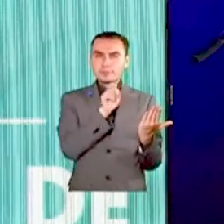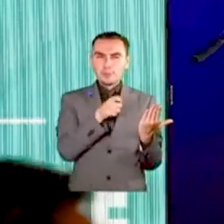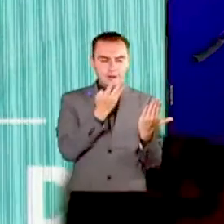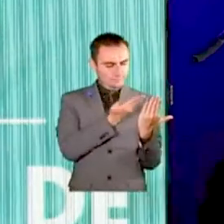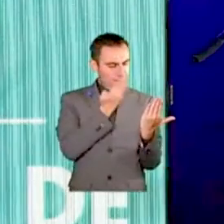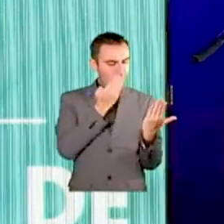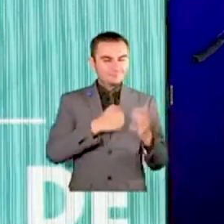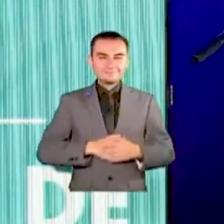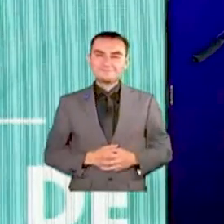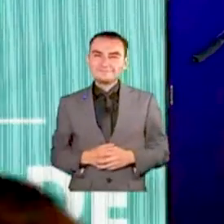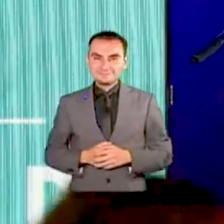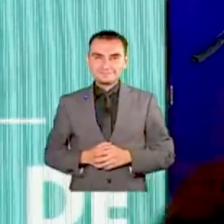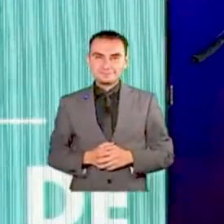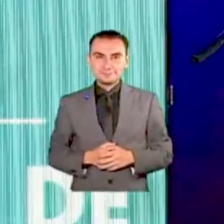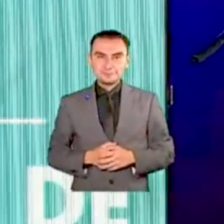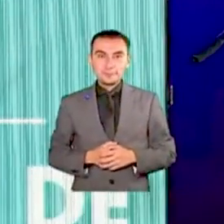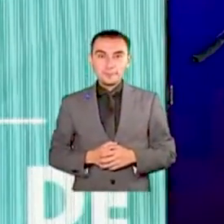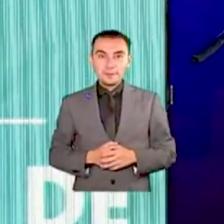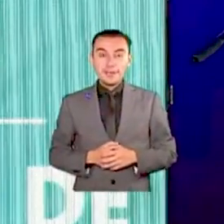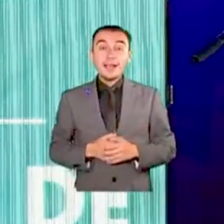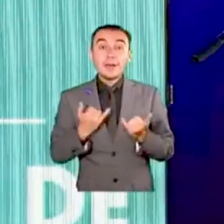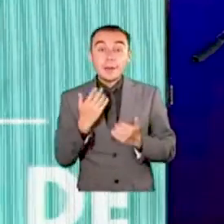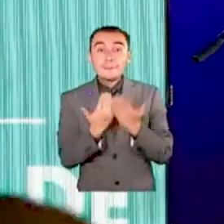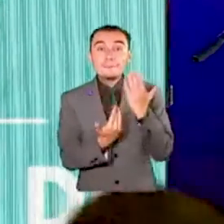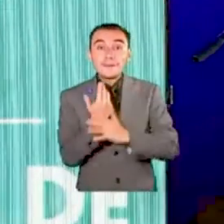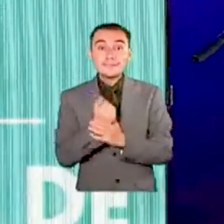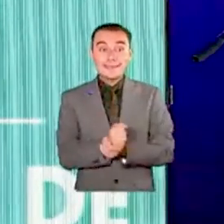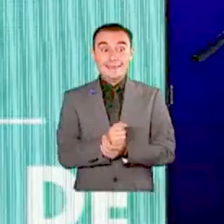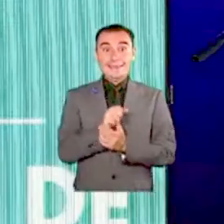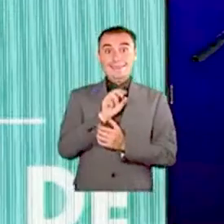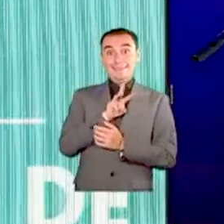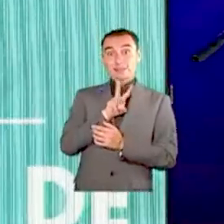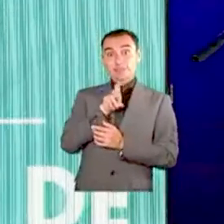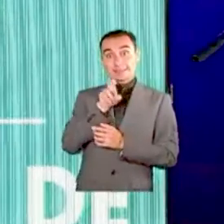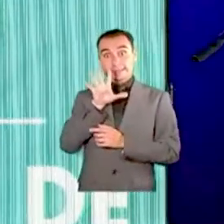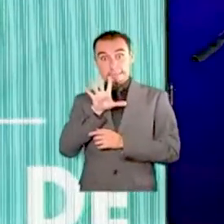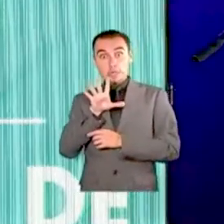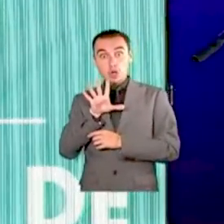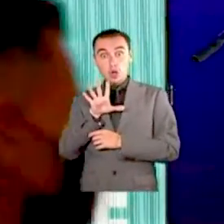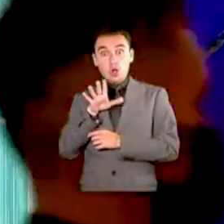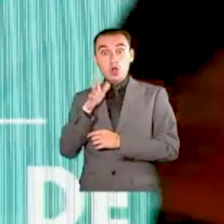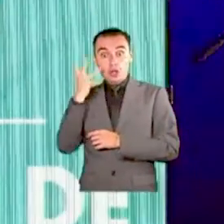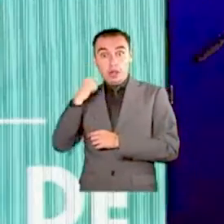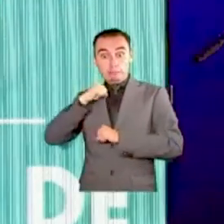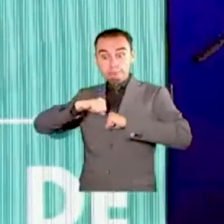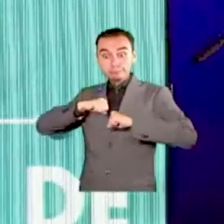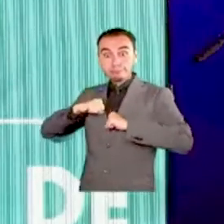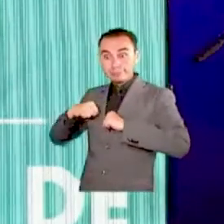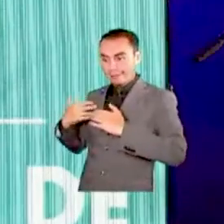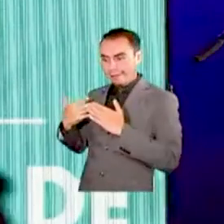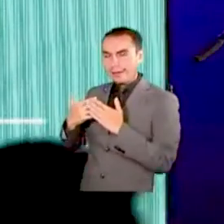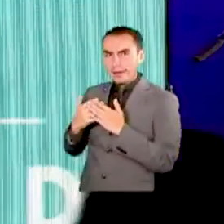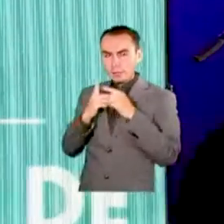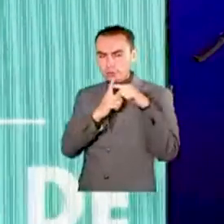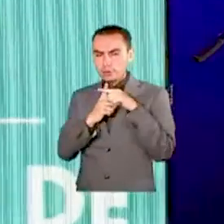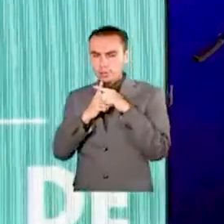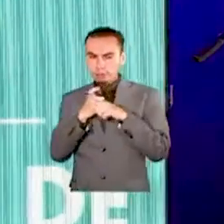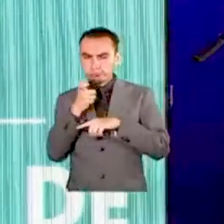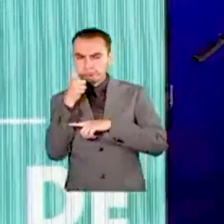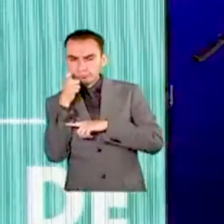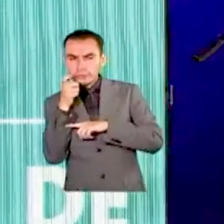de cuentas. Durante los primeros 365 días de gestión, la Procuraduría también puso su lupa al